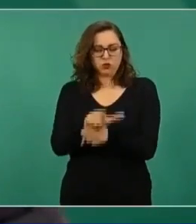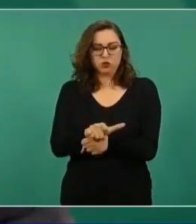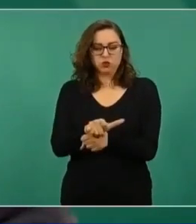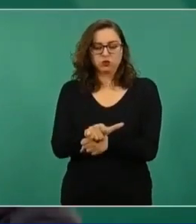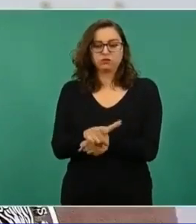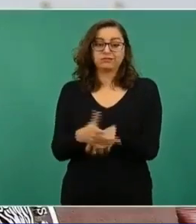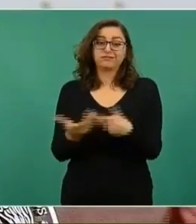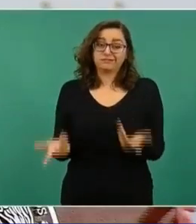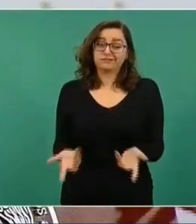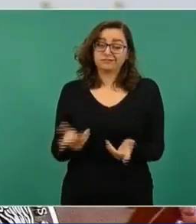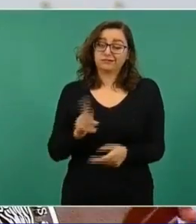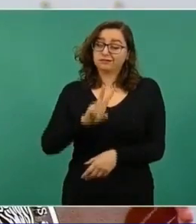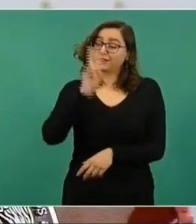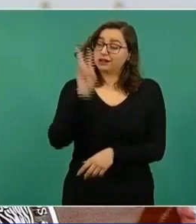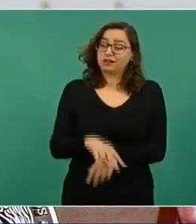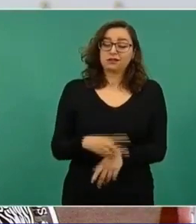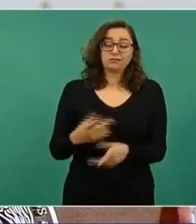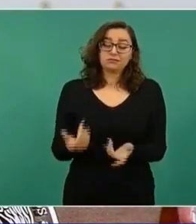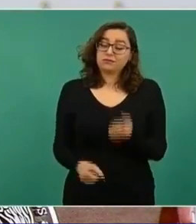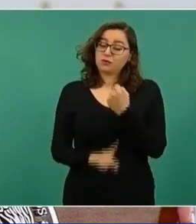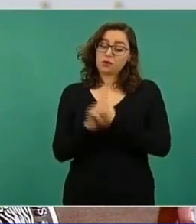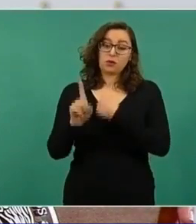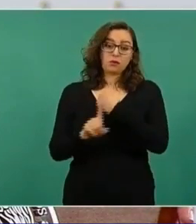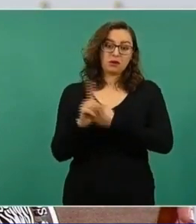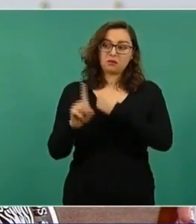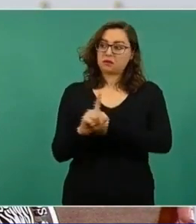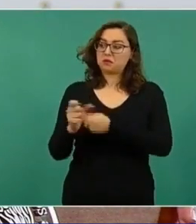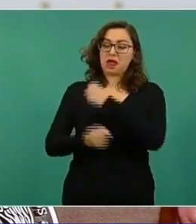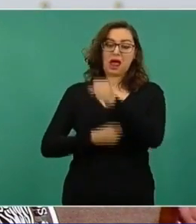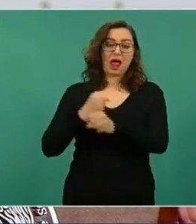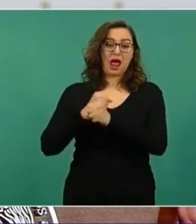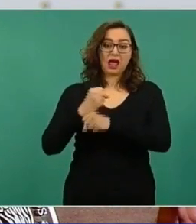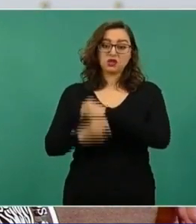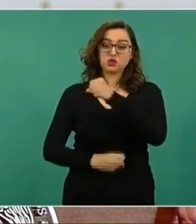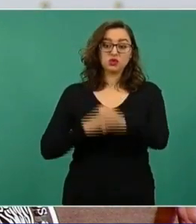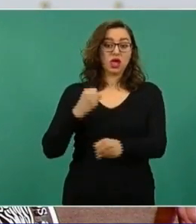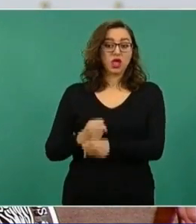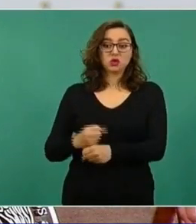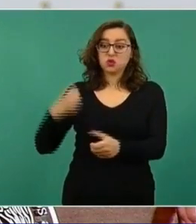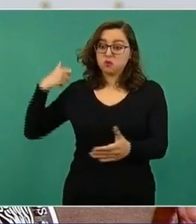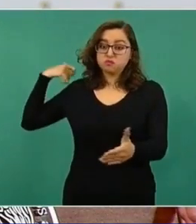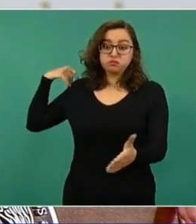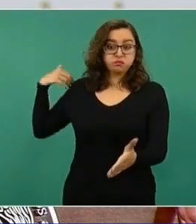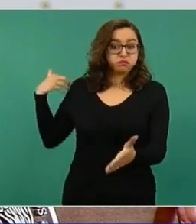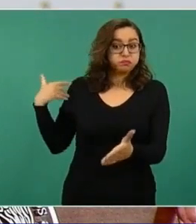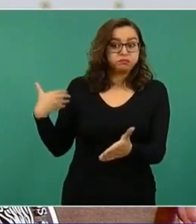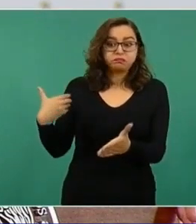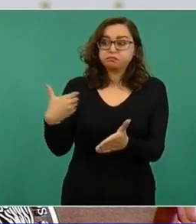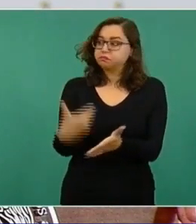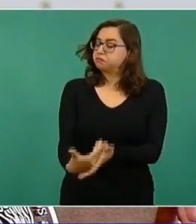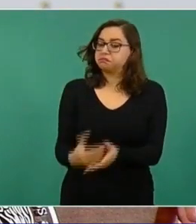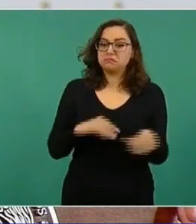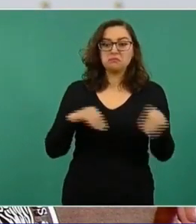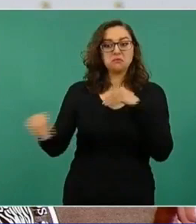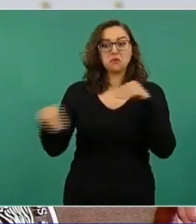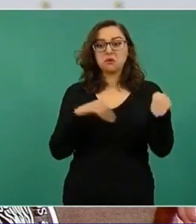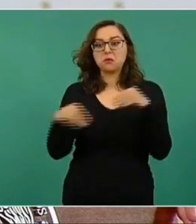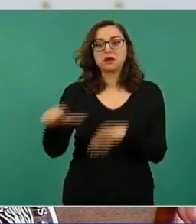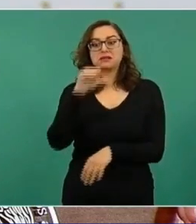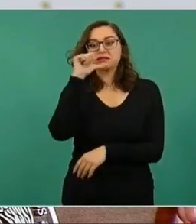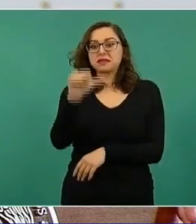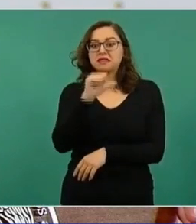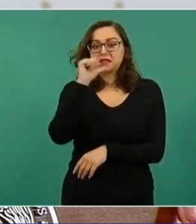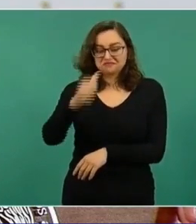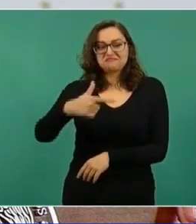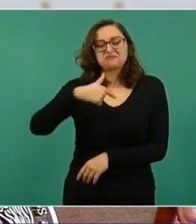una herencia progresiva durante muchas décadas y de la cual yo, pues por edad, pues estoy consciente de ello, no se podían